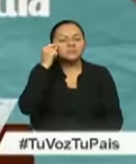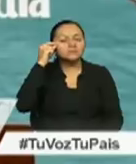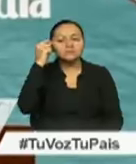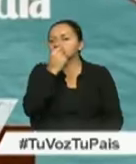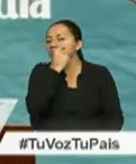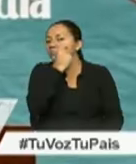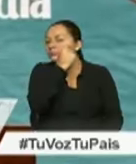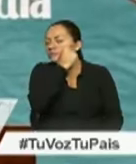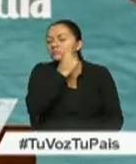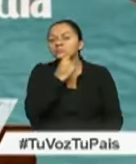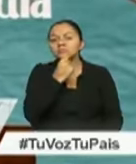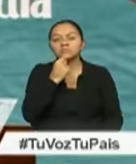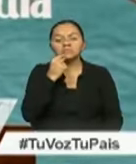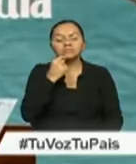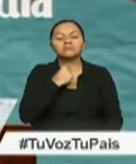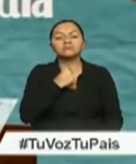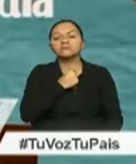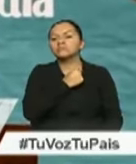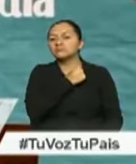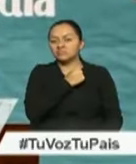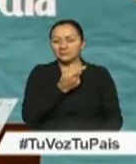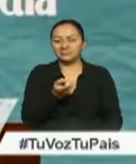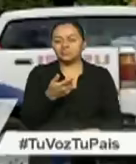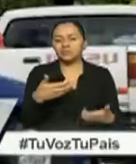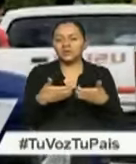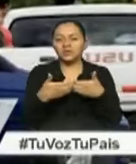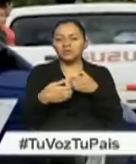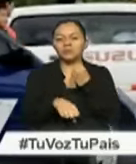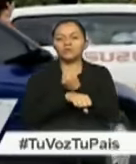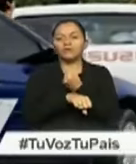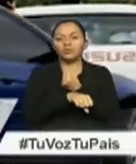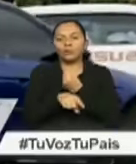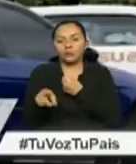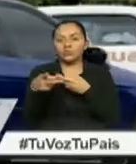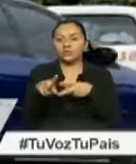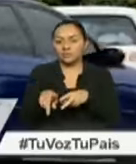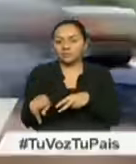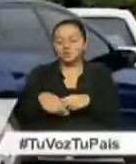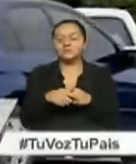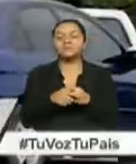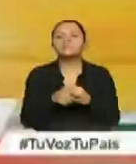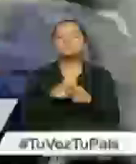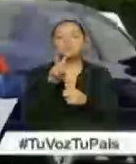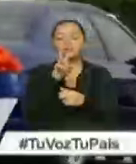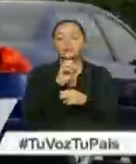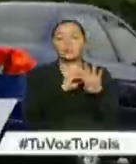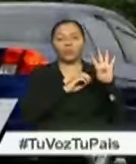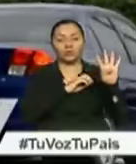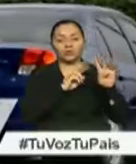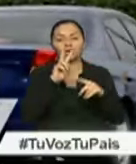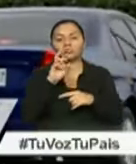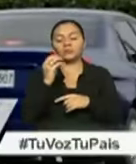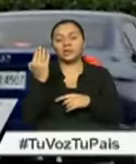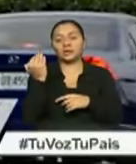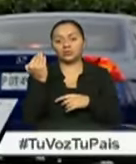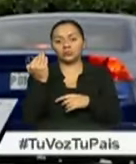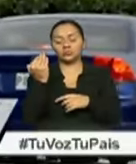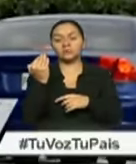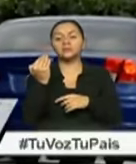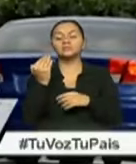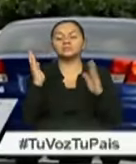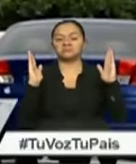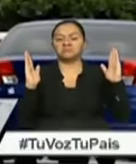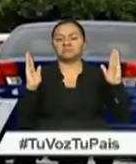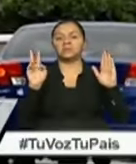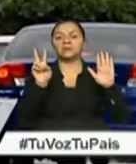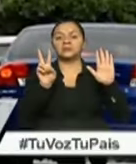como infiltrados en las barras de los equipos de fútbol. Entre 2004 y 2014, más de 74.000 personas han tenido